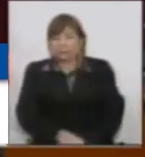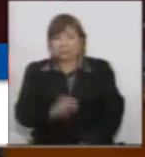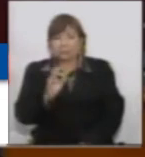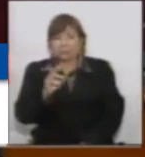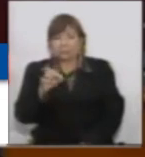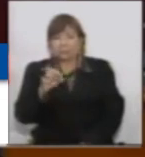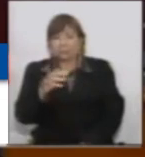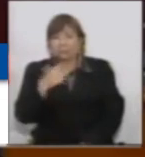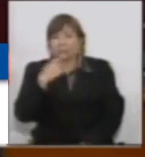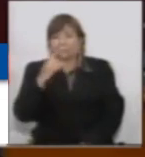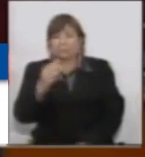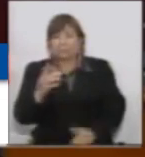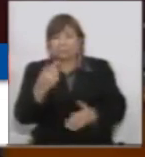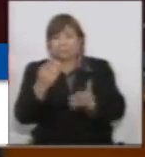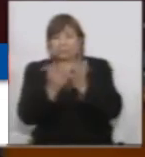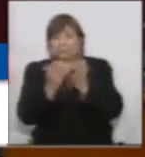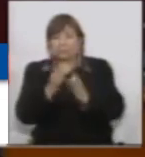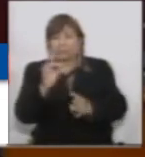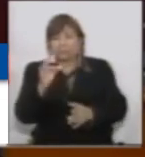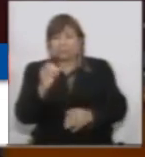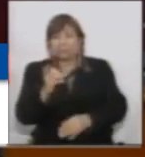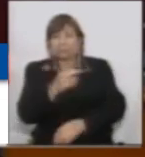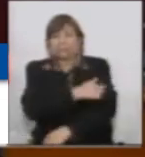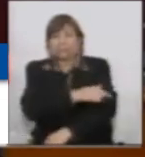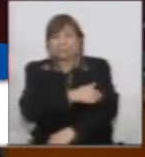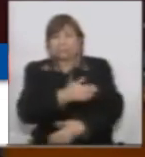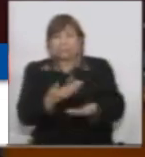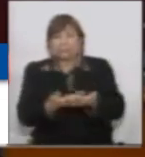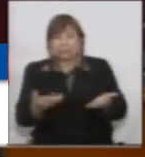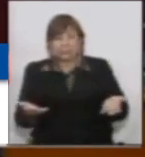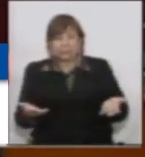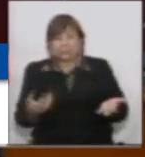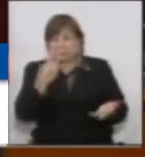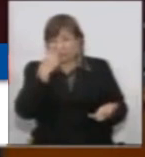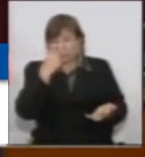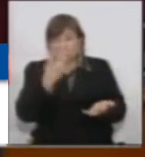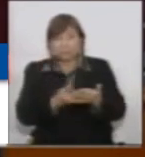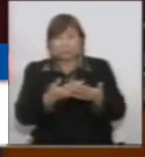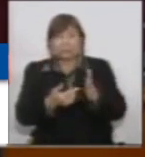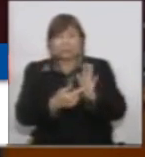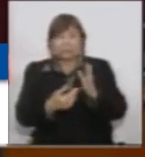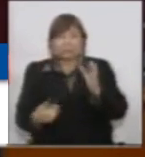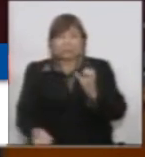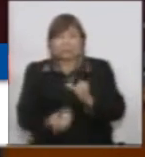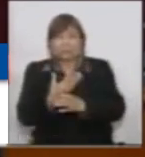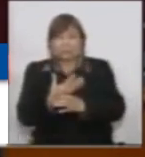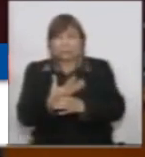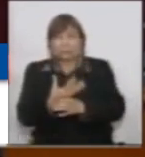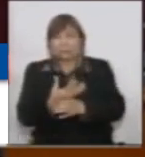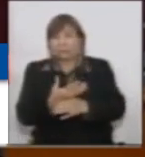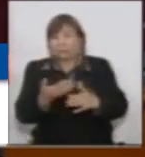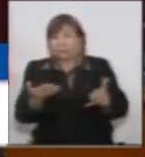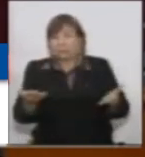FREPAP, 1.000 colegios, 80 hospitales, y realmente ustedes han sido testigos de lo que pasó en Arequipa,